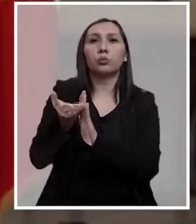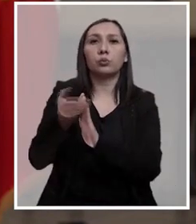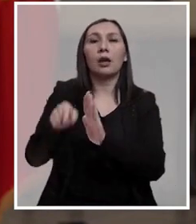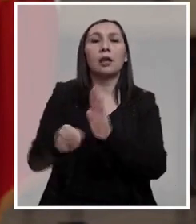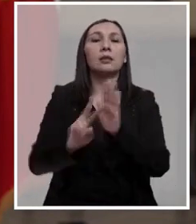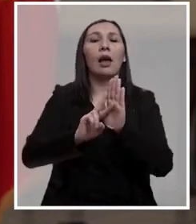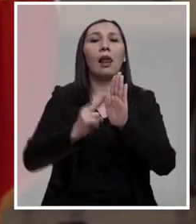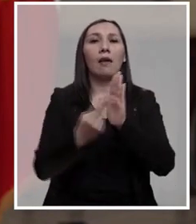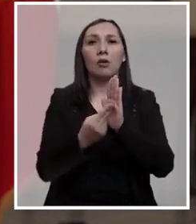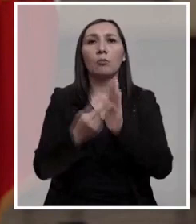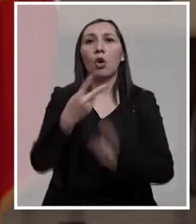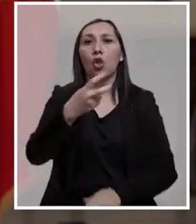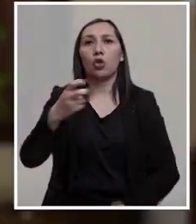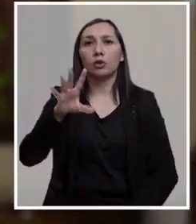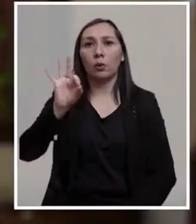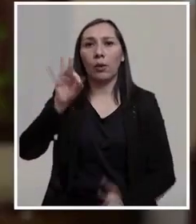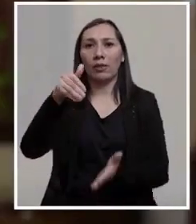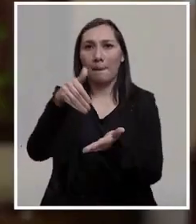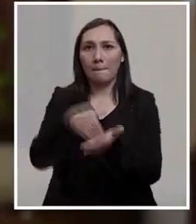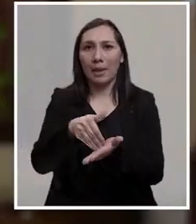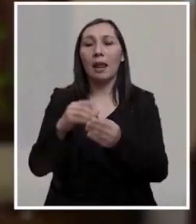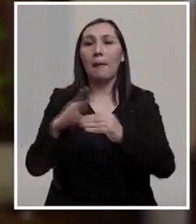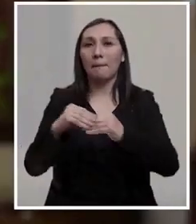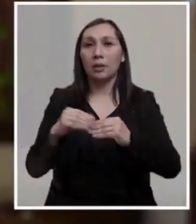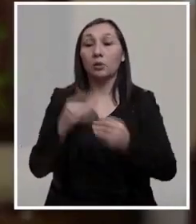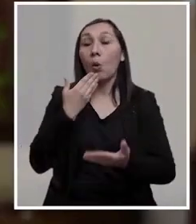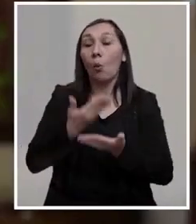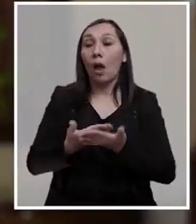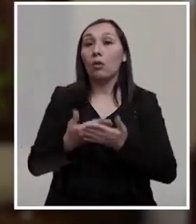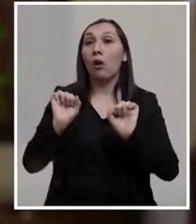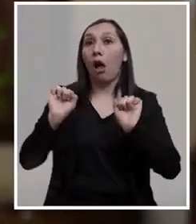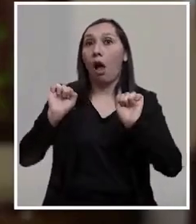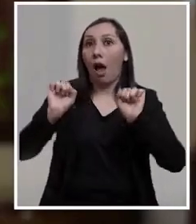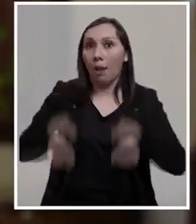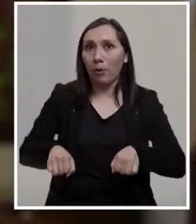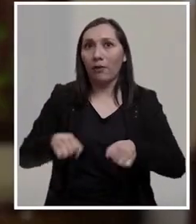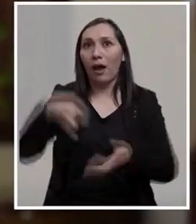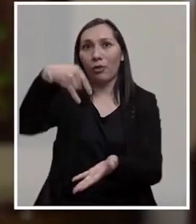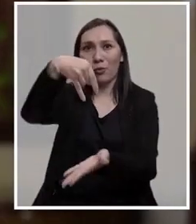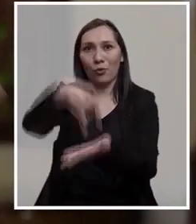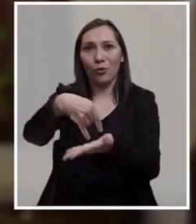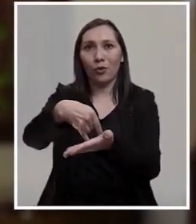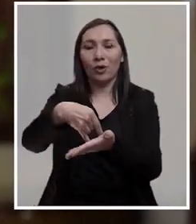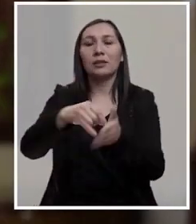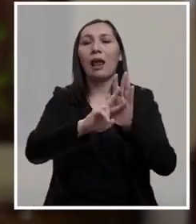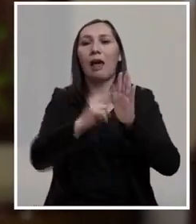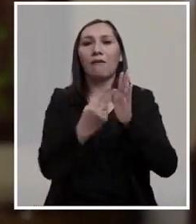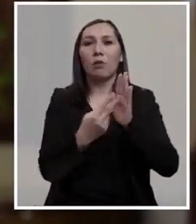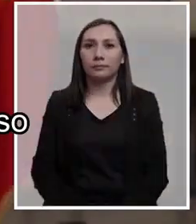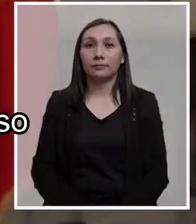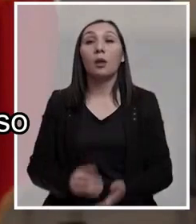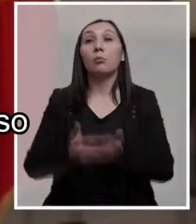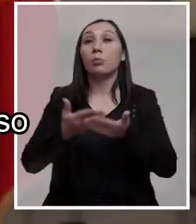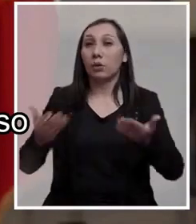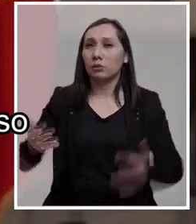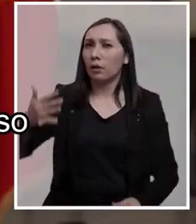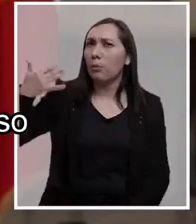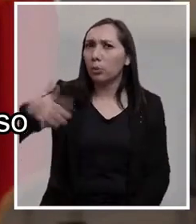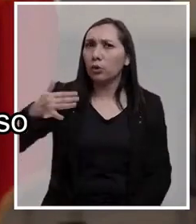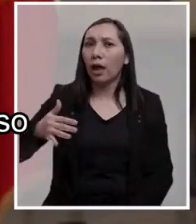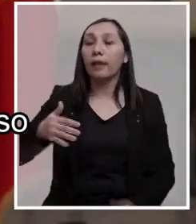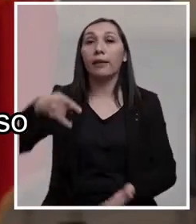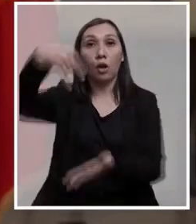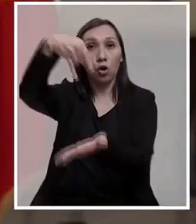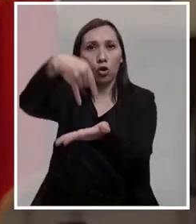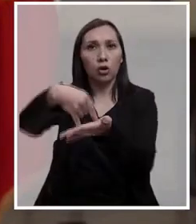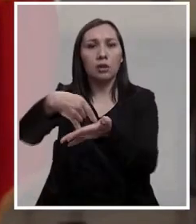esta reforma a 250 mil pesos una vez que logremos aprobar en el congreso la reforma tributaria por eso es tan importante